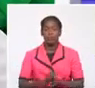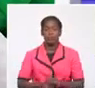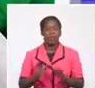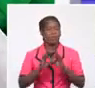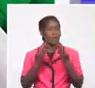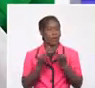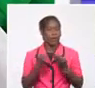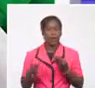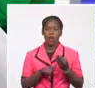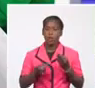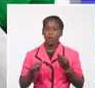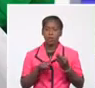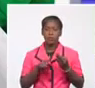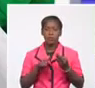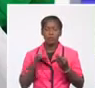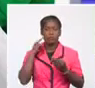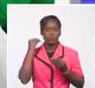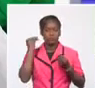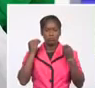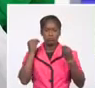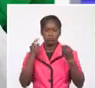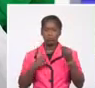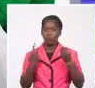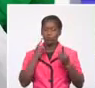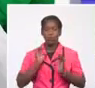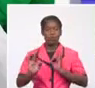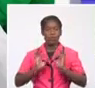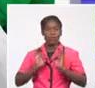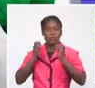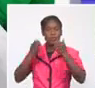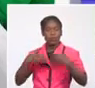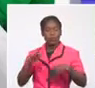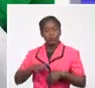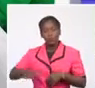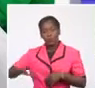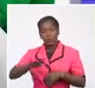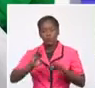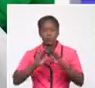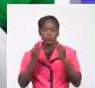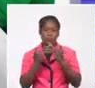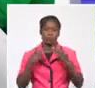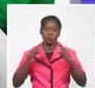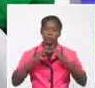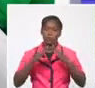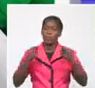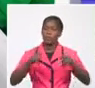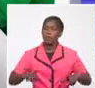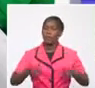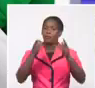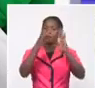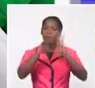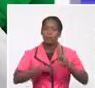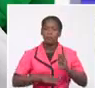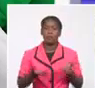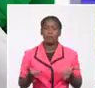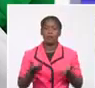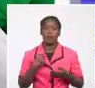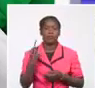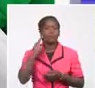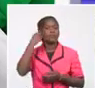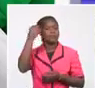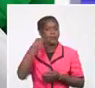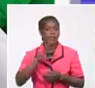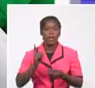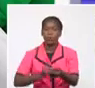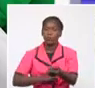familias, en el sentido de cumplir lo que sabemos que hay que cumplir desde que comenzó la pandemia